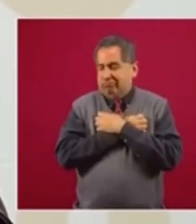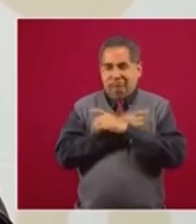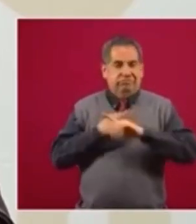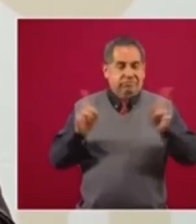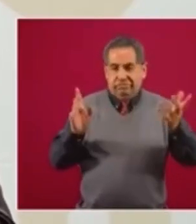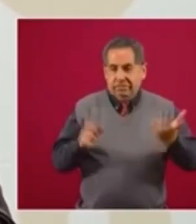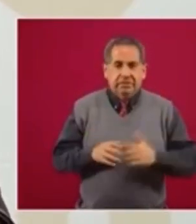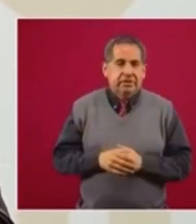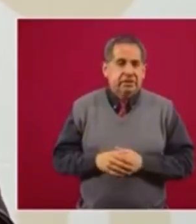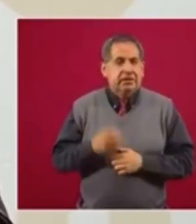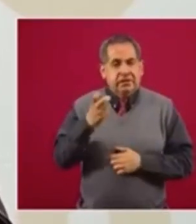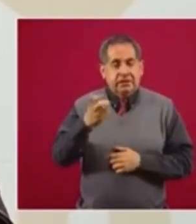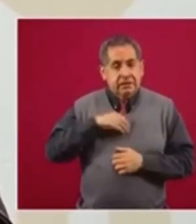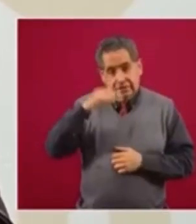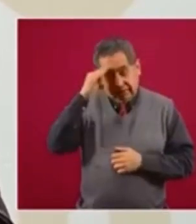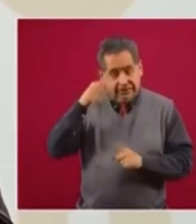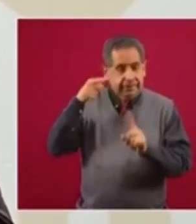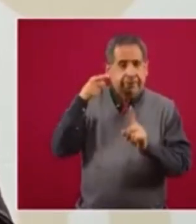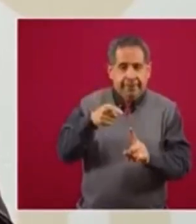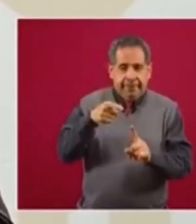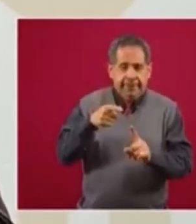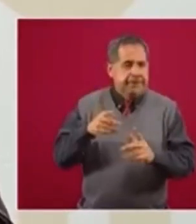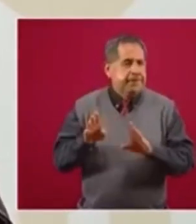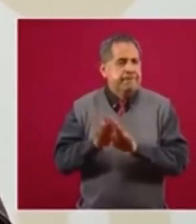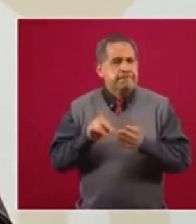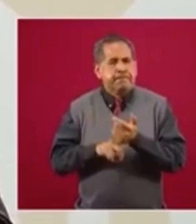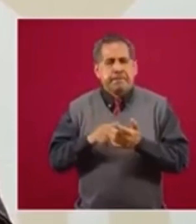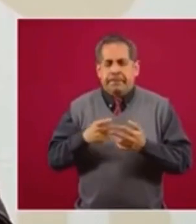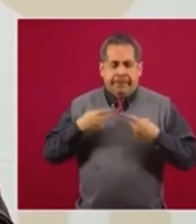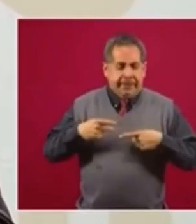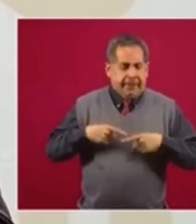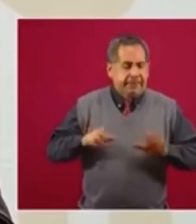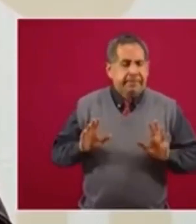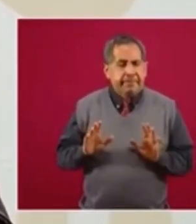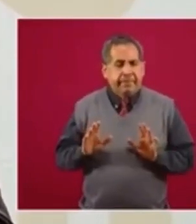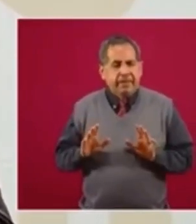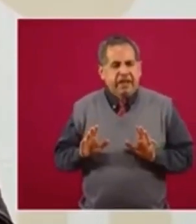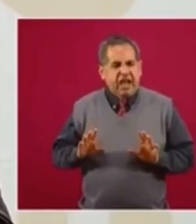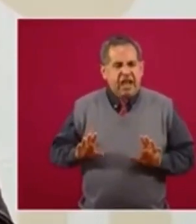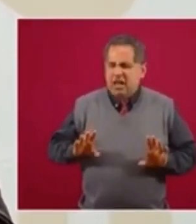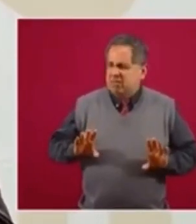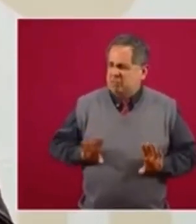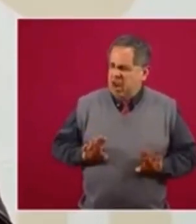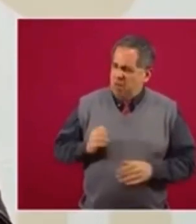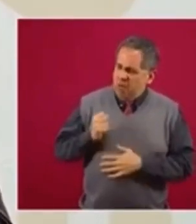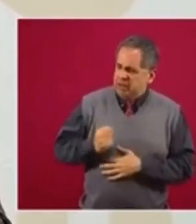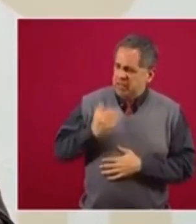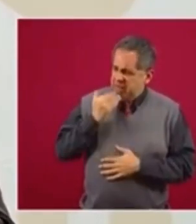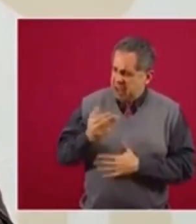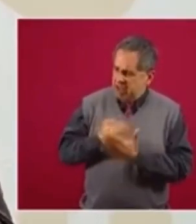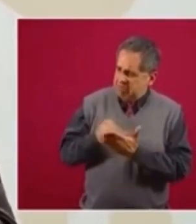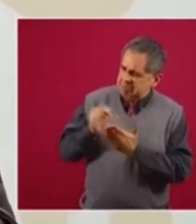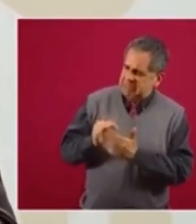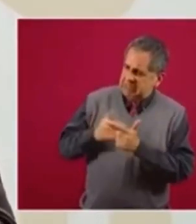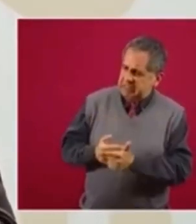lo que forja el carácter de la gente y de una nación es precisamente cómo se